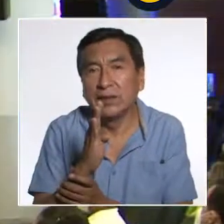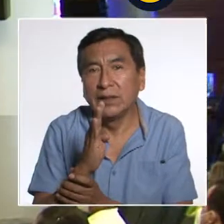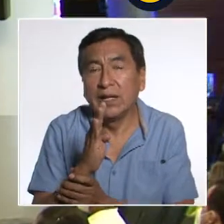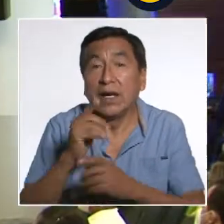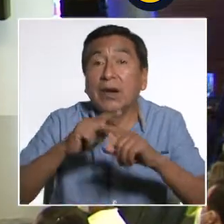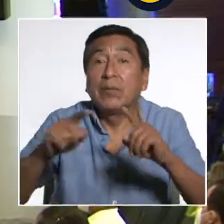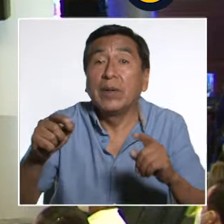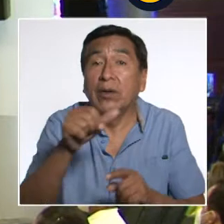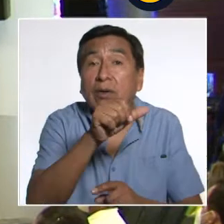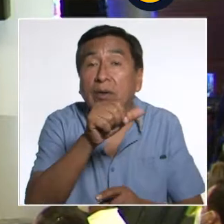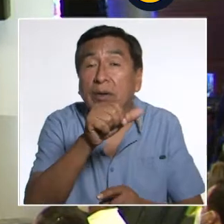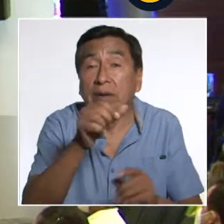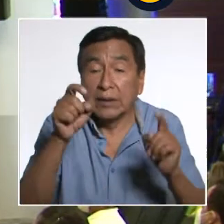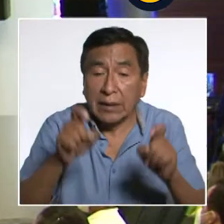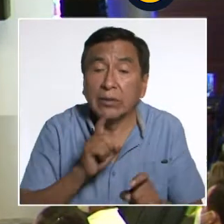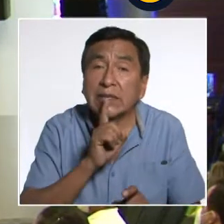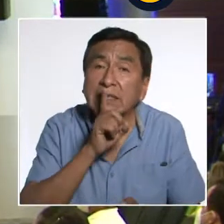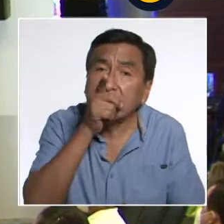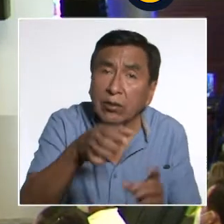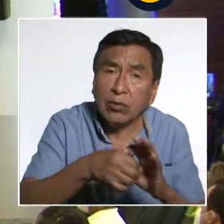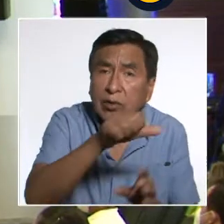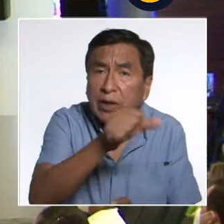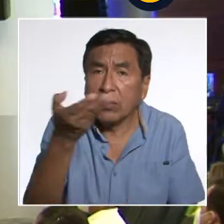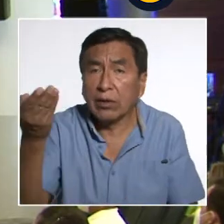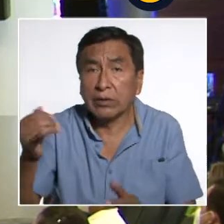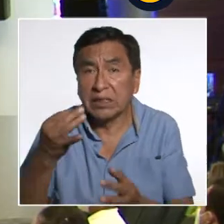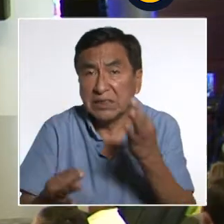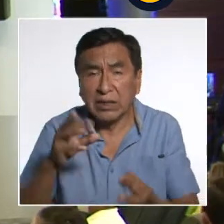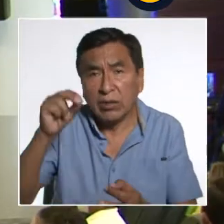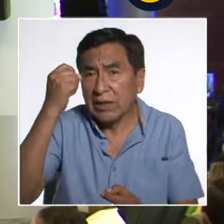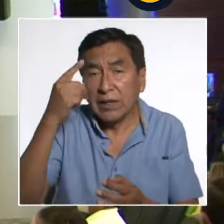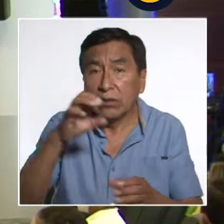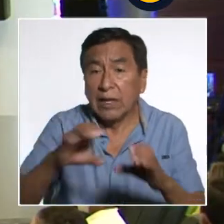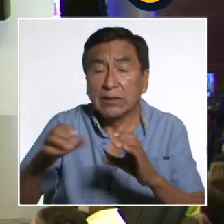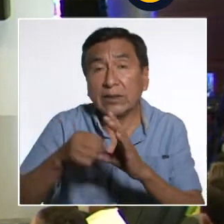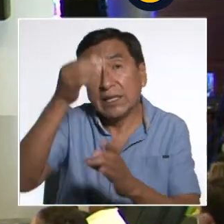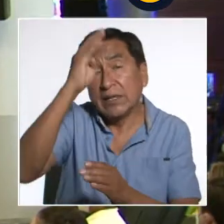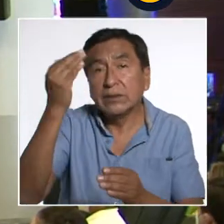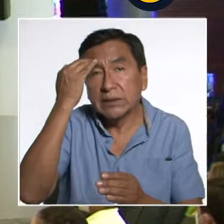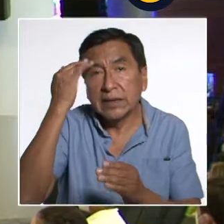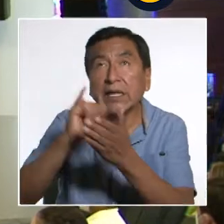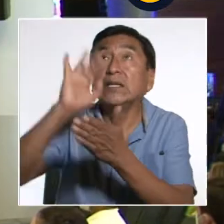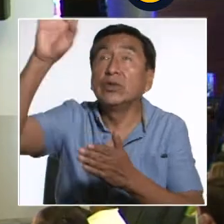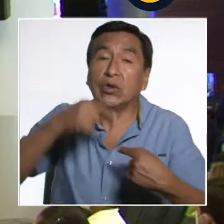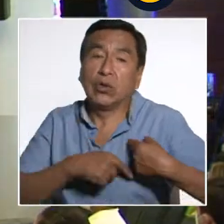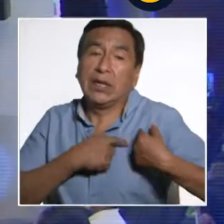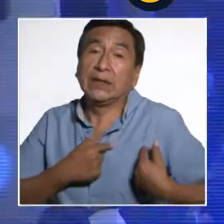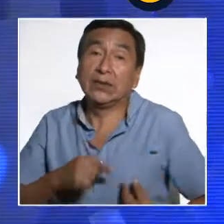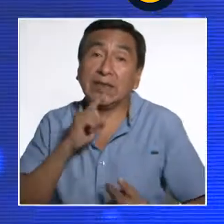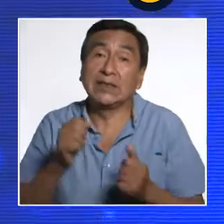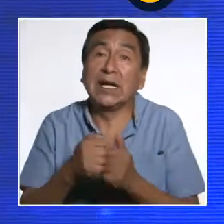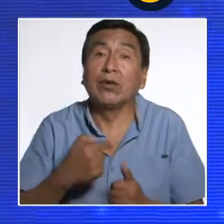Pero algo tengo que estar seguro, es que aunque no entienda el accionar de Dios, sé que su corazón está conmigo. Sé